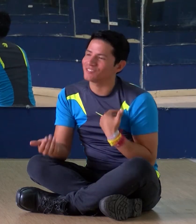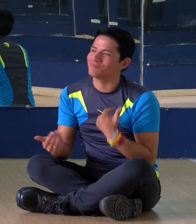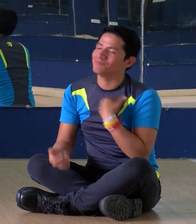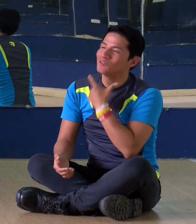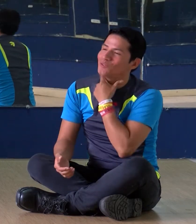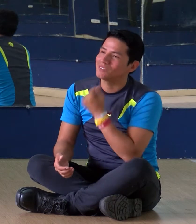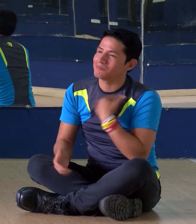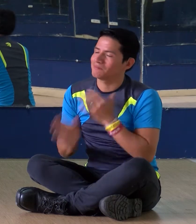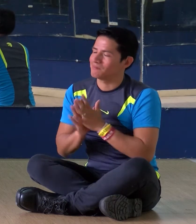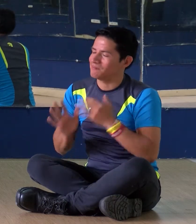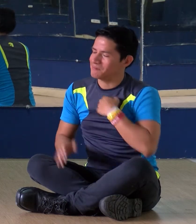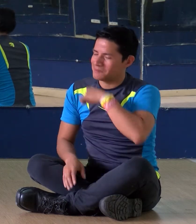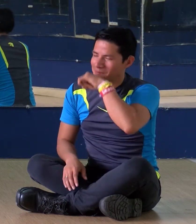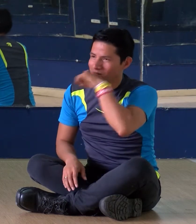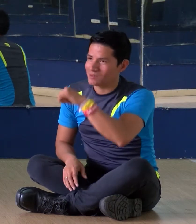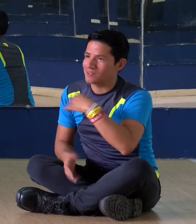puertas.